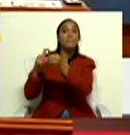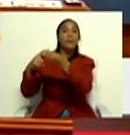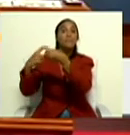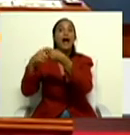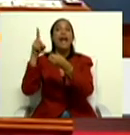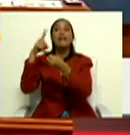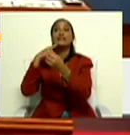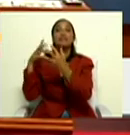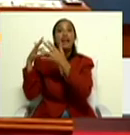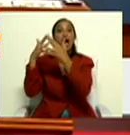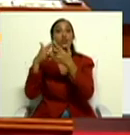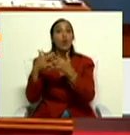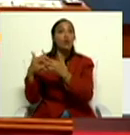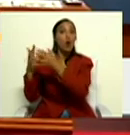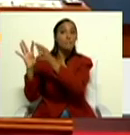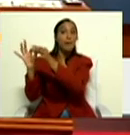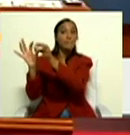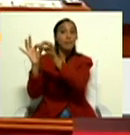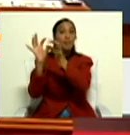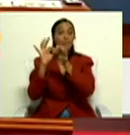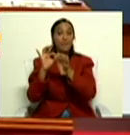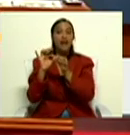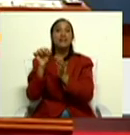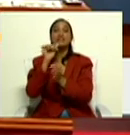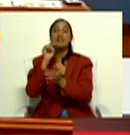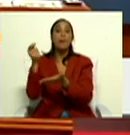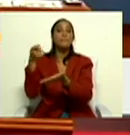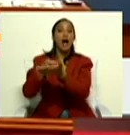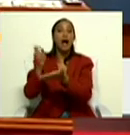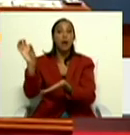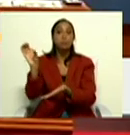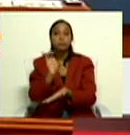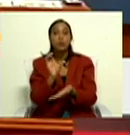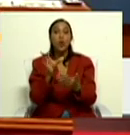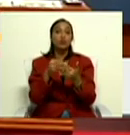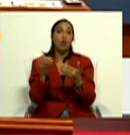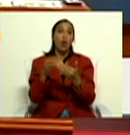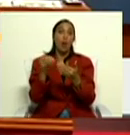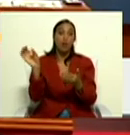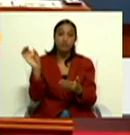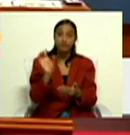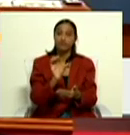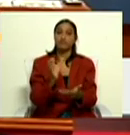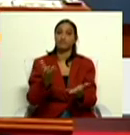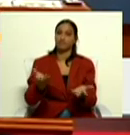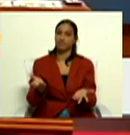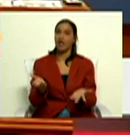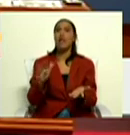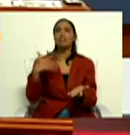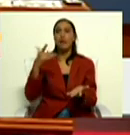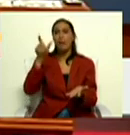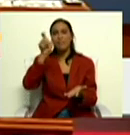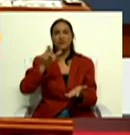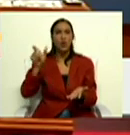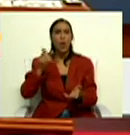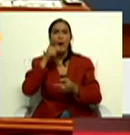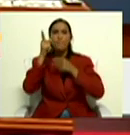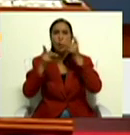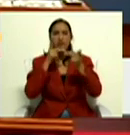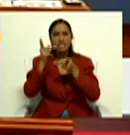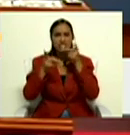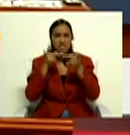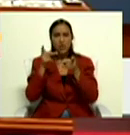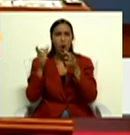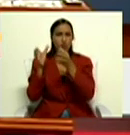financian, y apenas son detenidos, esto es lo impresionante, salen a defenderlos públicamente. No solamente